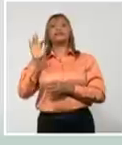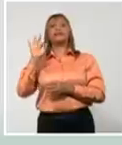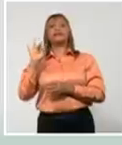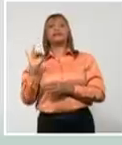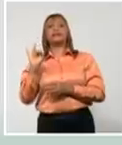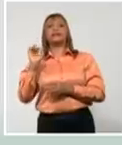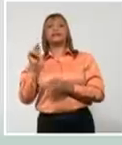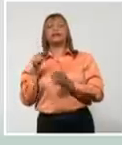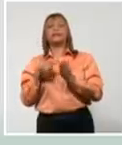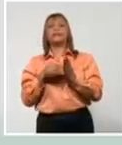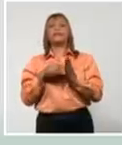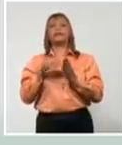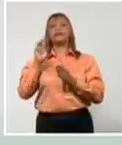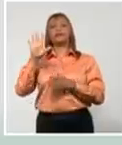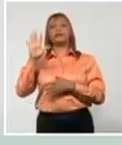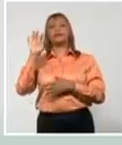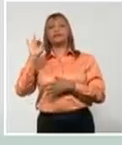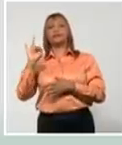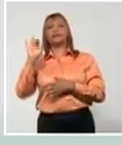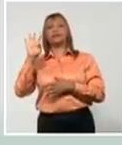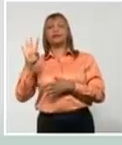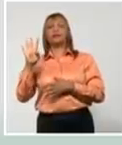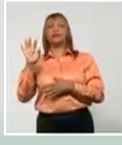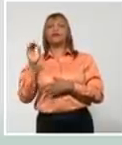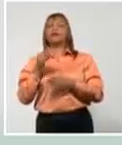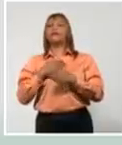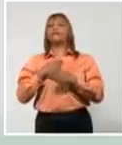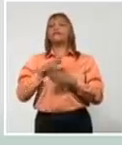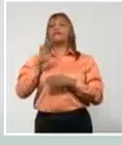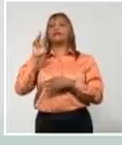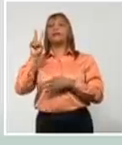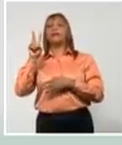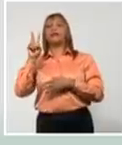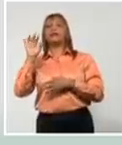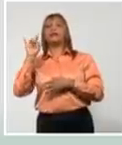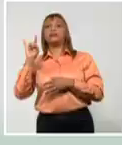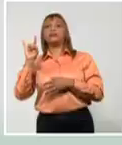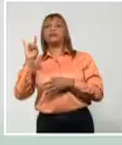37.574, tasa de 29,8. Italia,